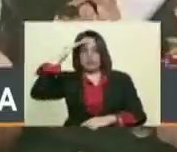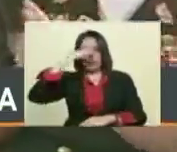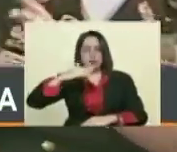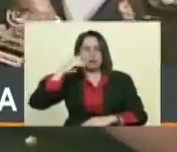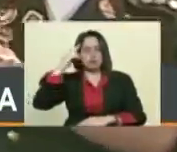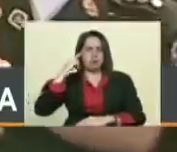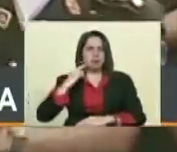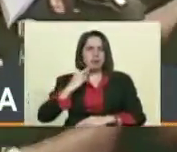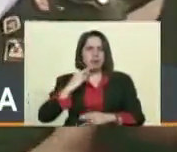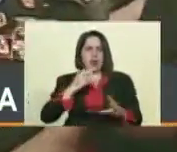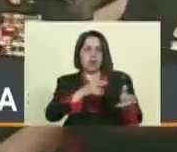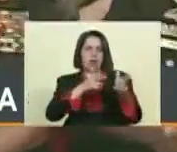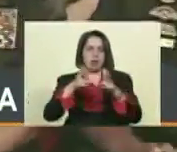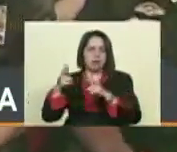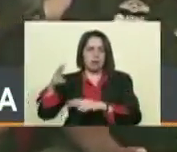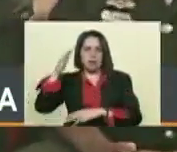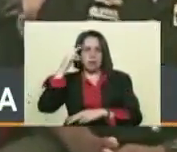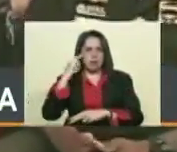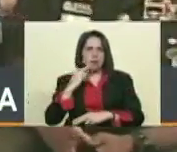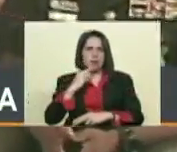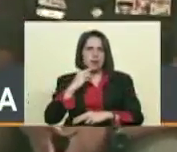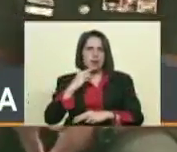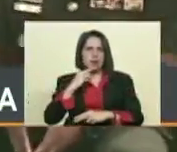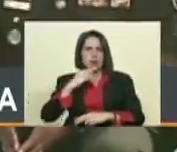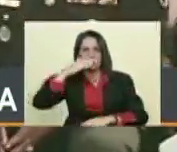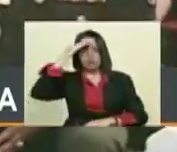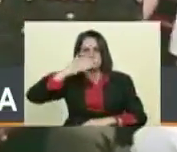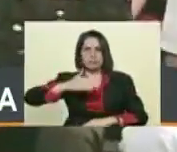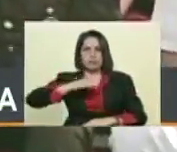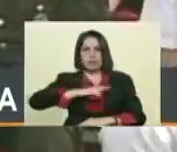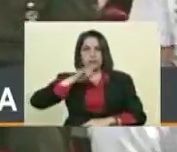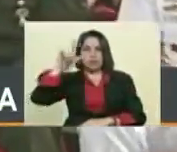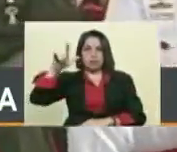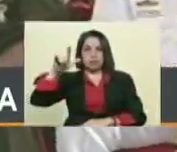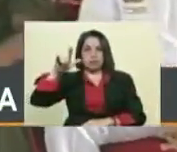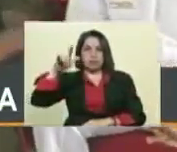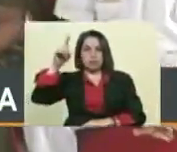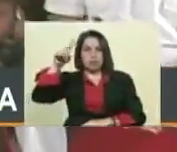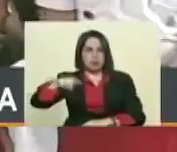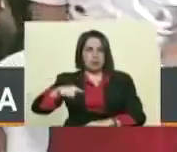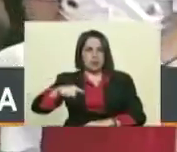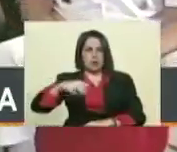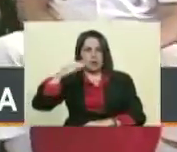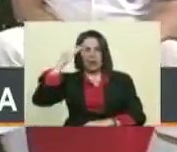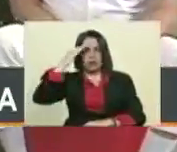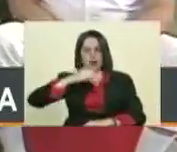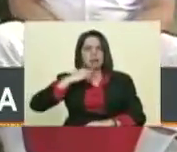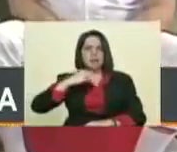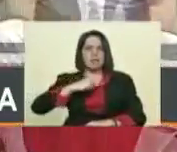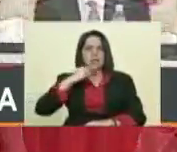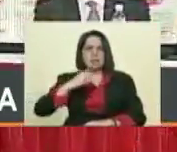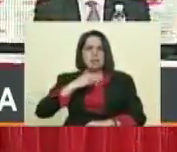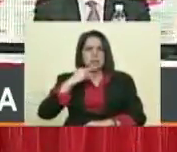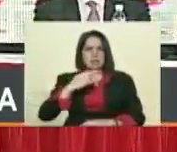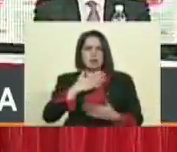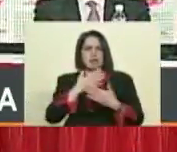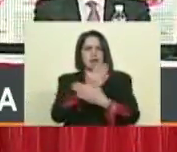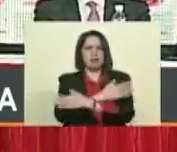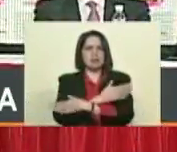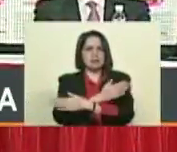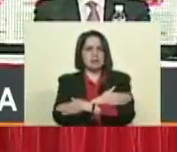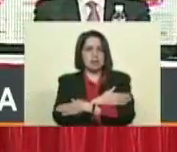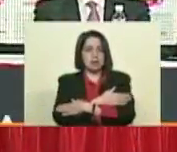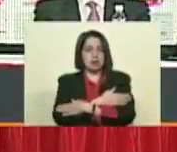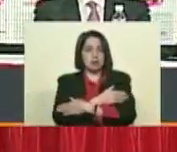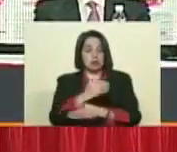bolivariano, a la Armada Bolivariana, a la Guardia Nacional Bolivariana, a la aviación militar bolivariana, a la Milicia Nacional Bolivariana. En este frente